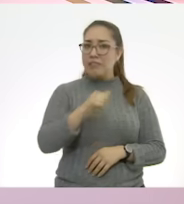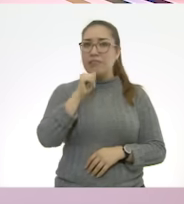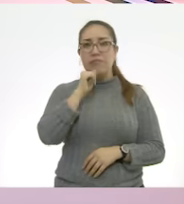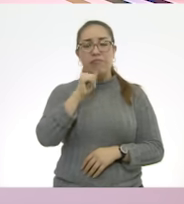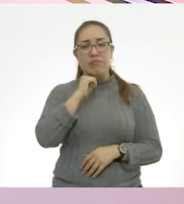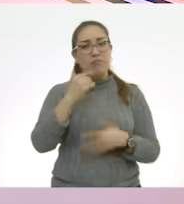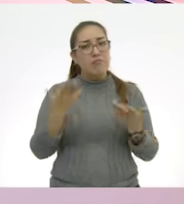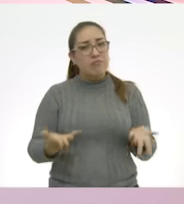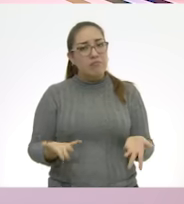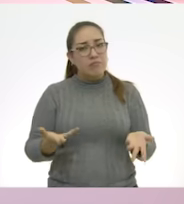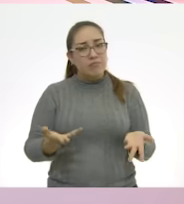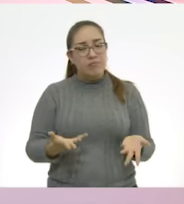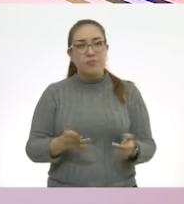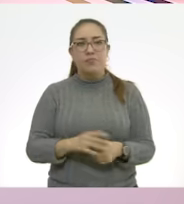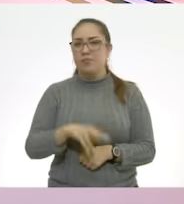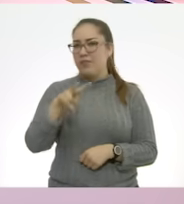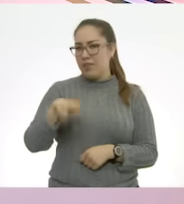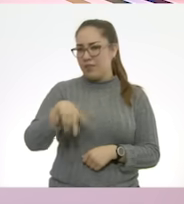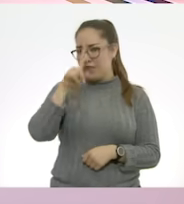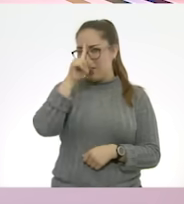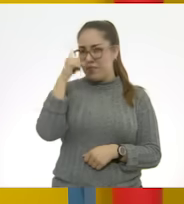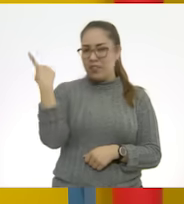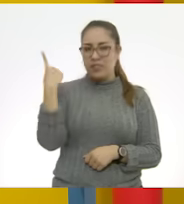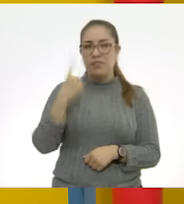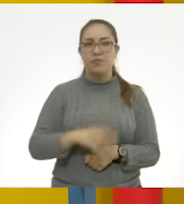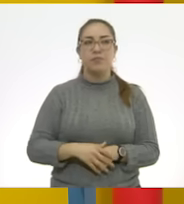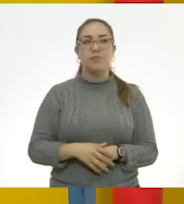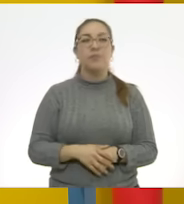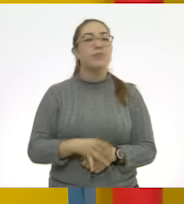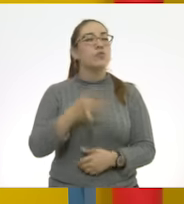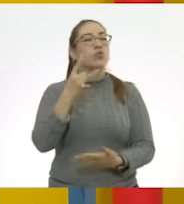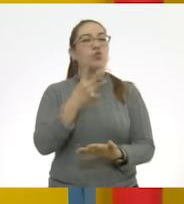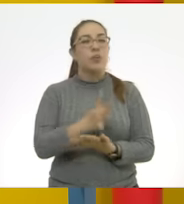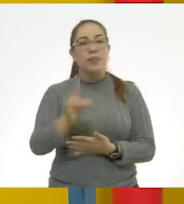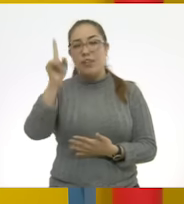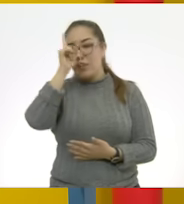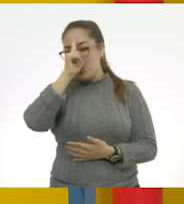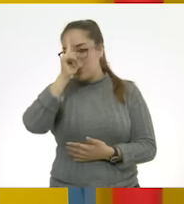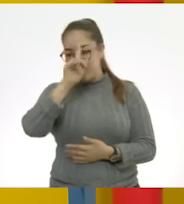No. Y a pesar de que es la más fácil, solamente para recordarlo.